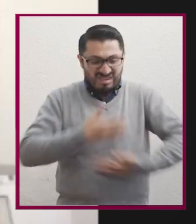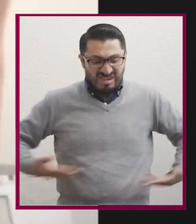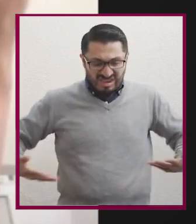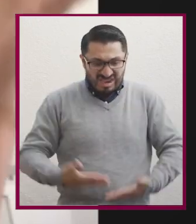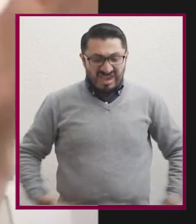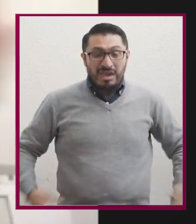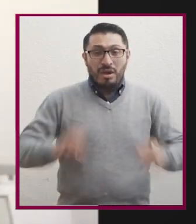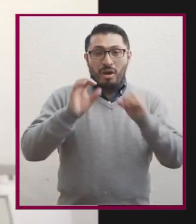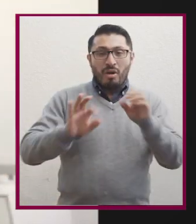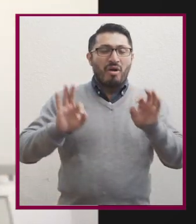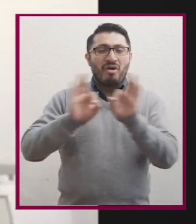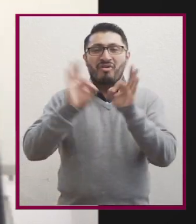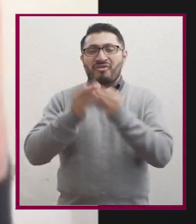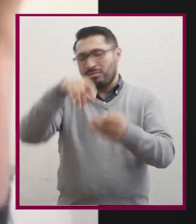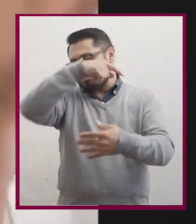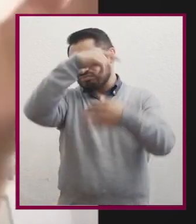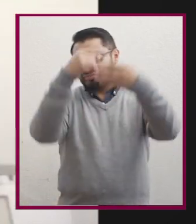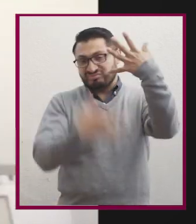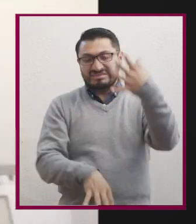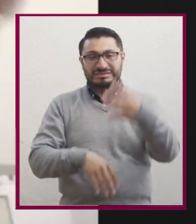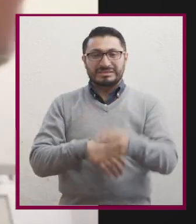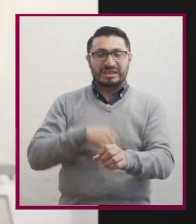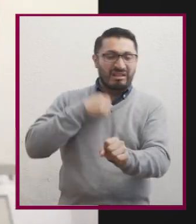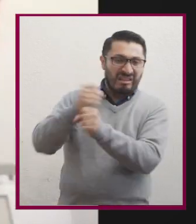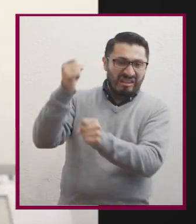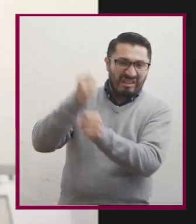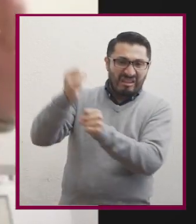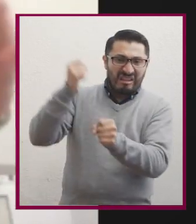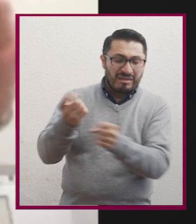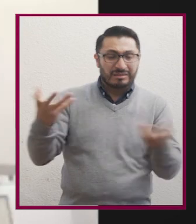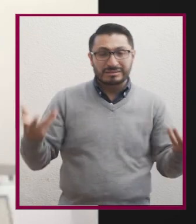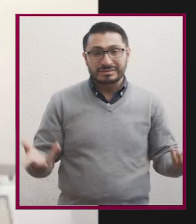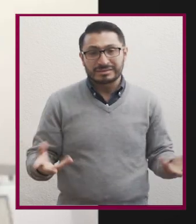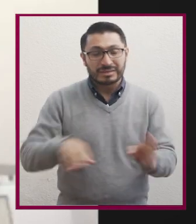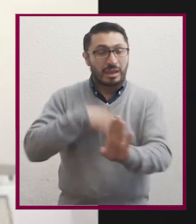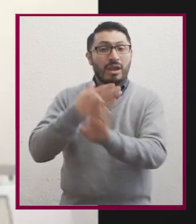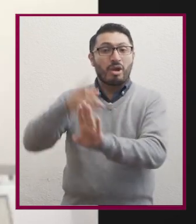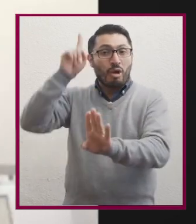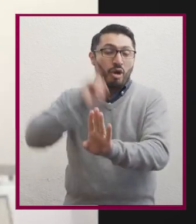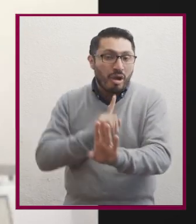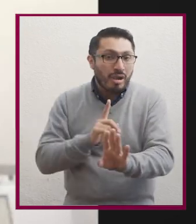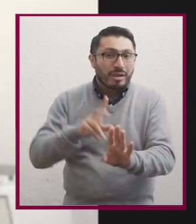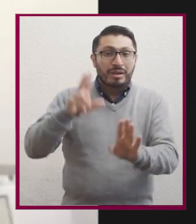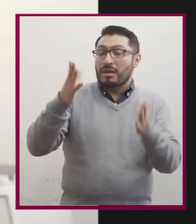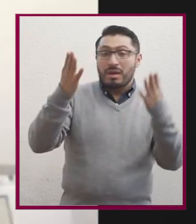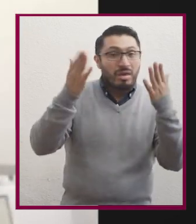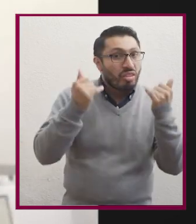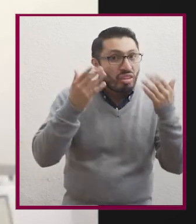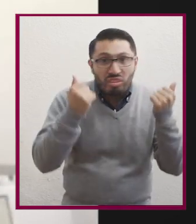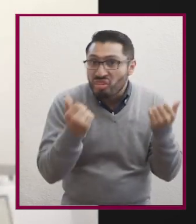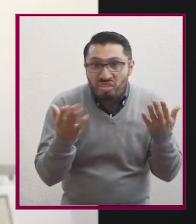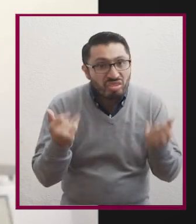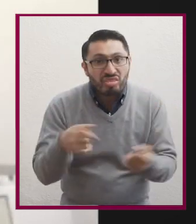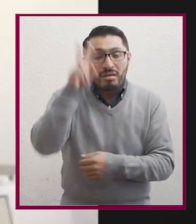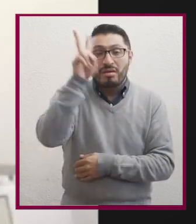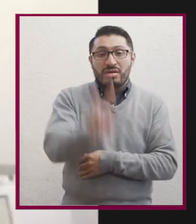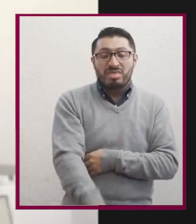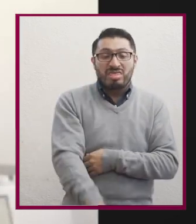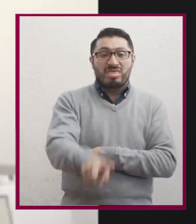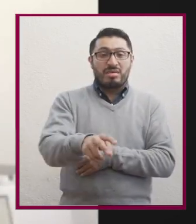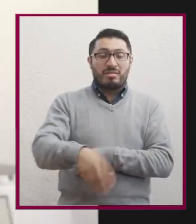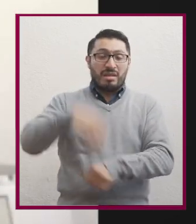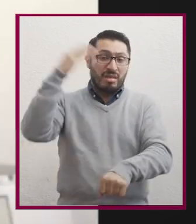formas de tortura y violencia extrema que se pueden ejercer contra las mujeres, no existe un real y